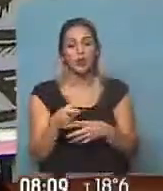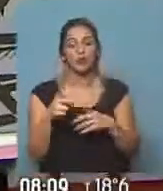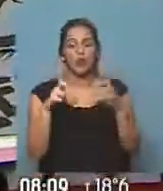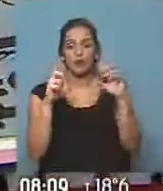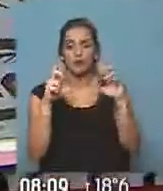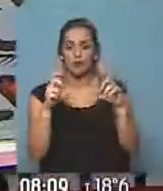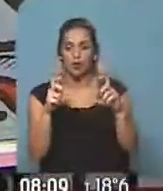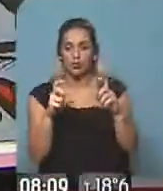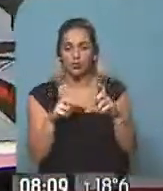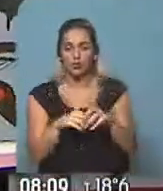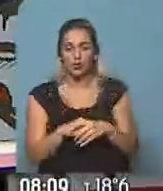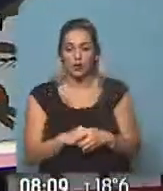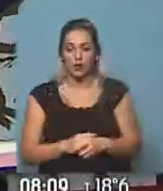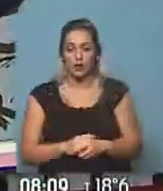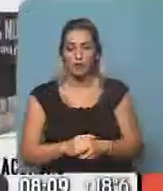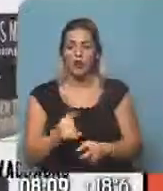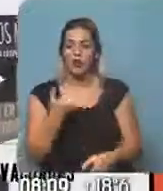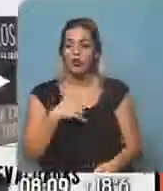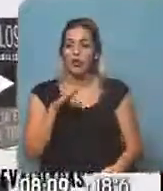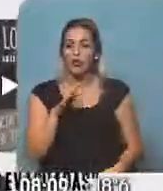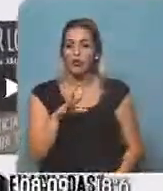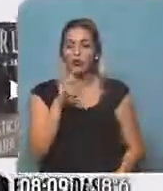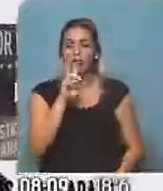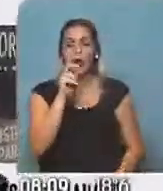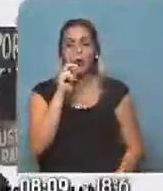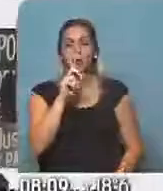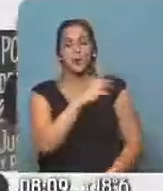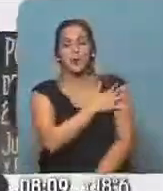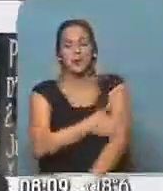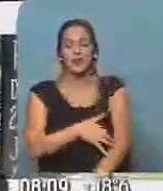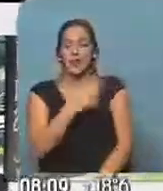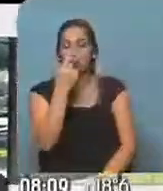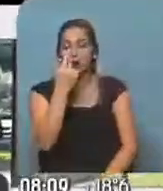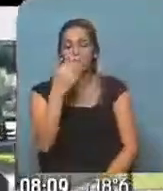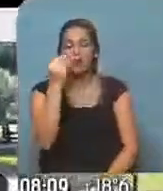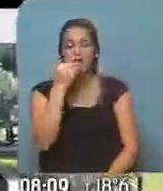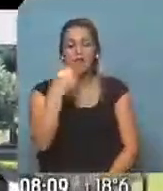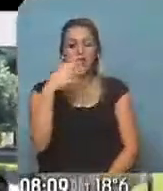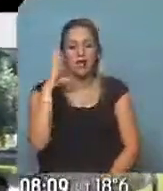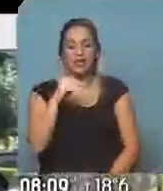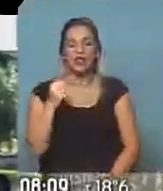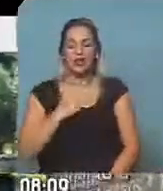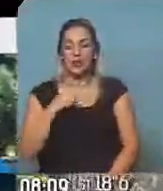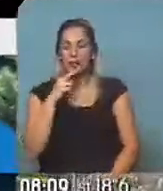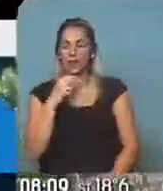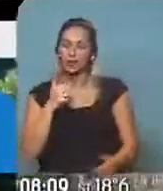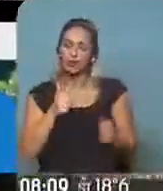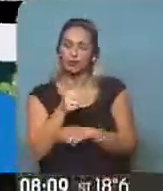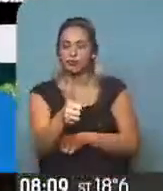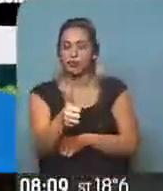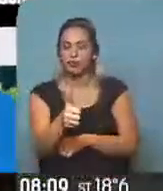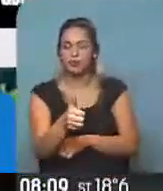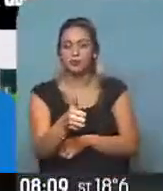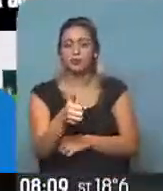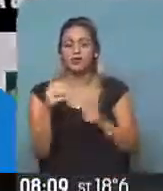fotógrafo de la misma. Todo ocurrió en la Villa 21, el sábado a la noche. Efectivos de la prefectura entraron por la fuerza